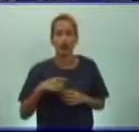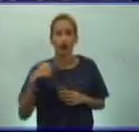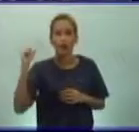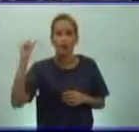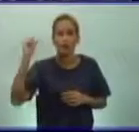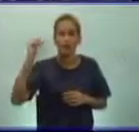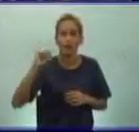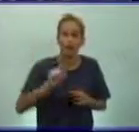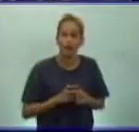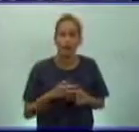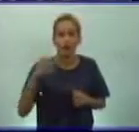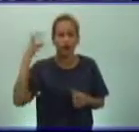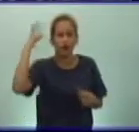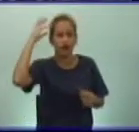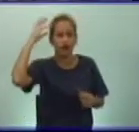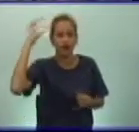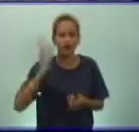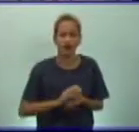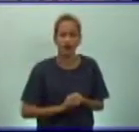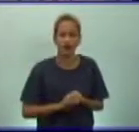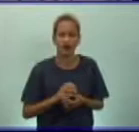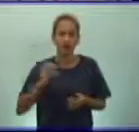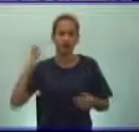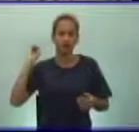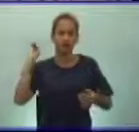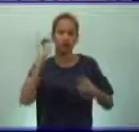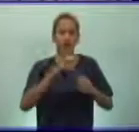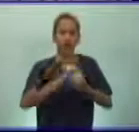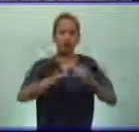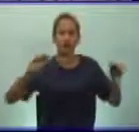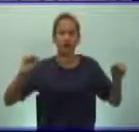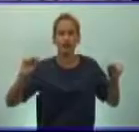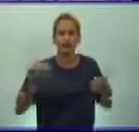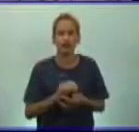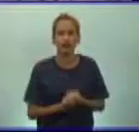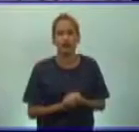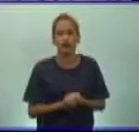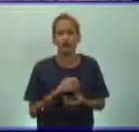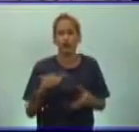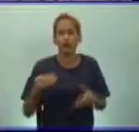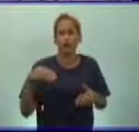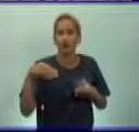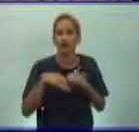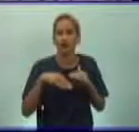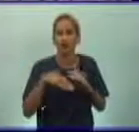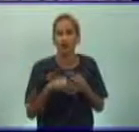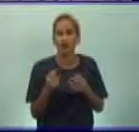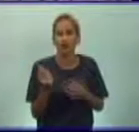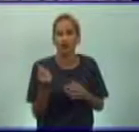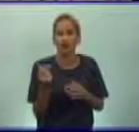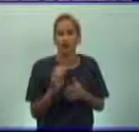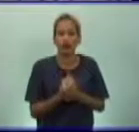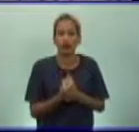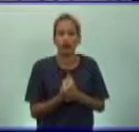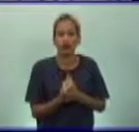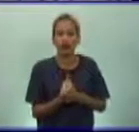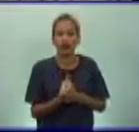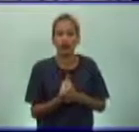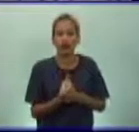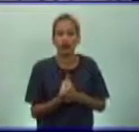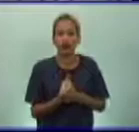poniendo carteles, bombas y recaudando dinero para la causa, entre otras acciones.